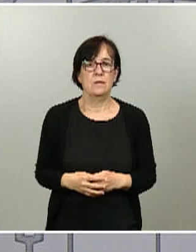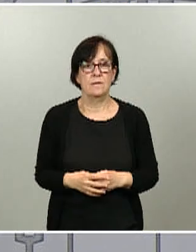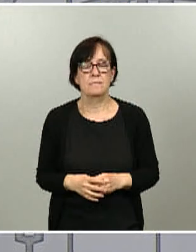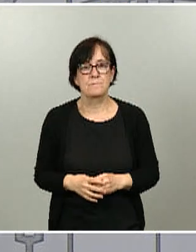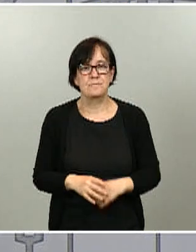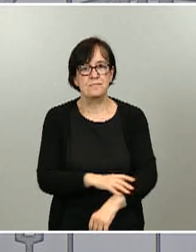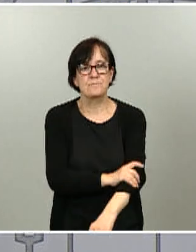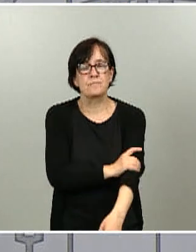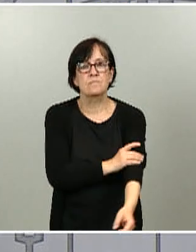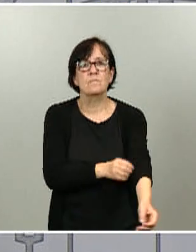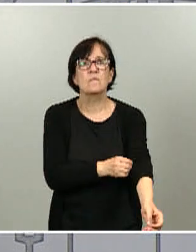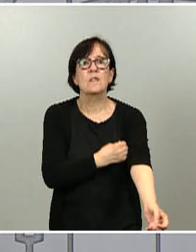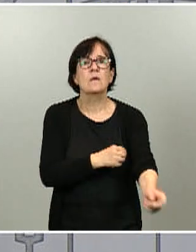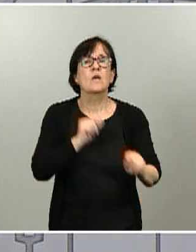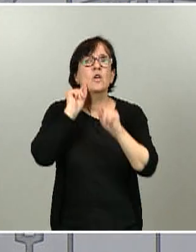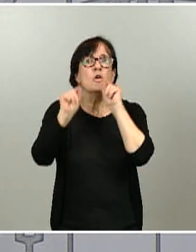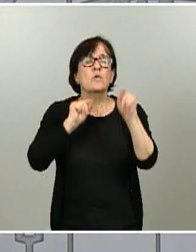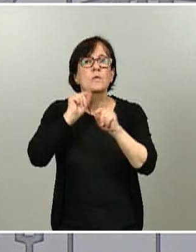los contagios en Madrid